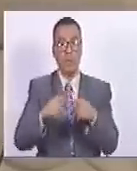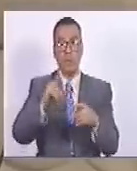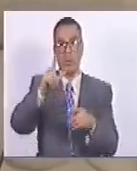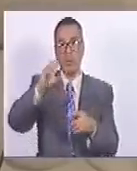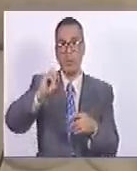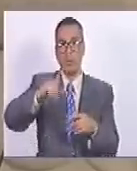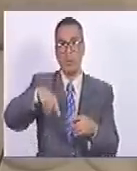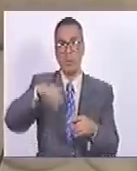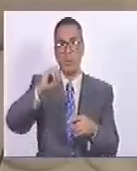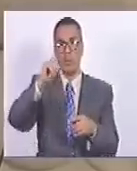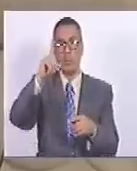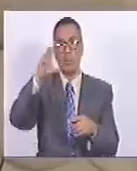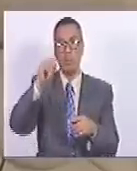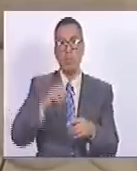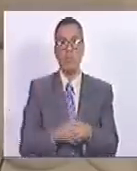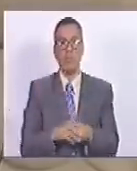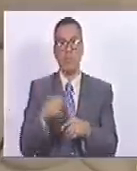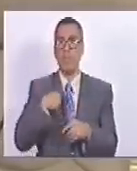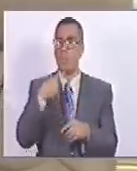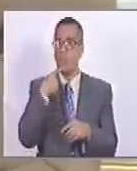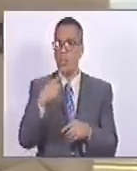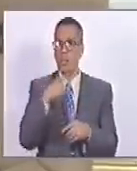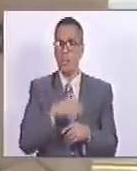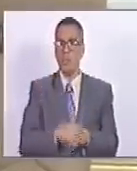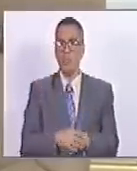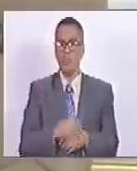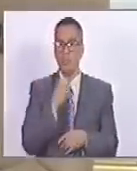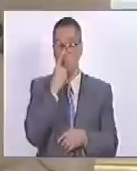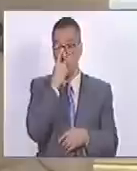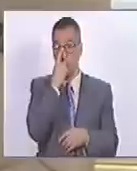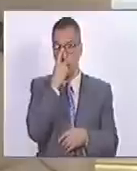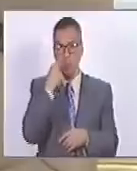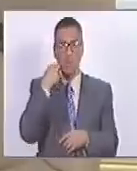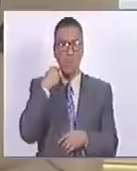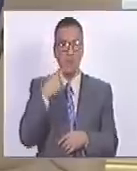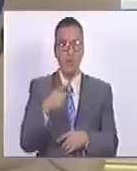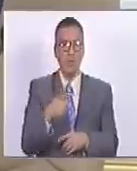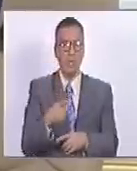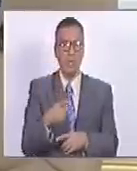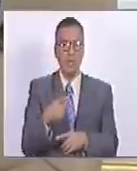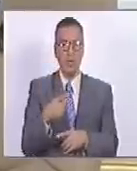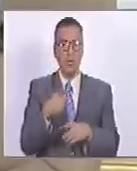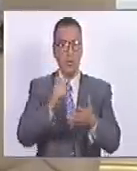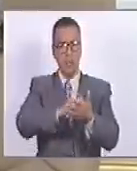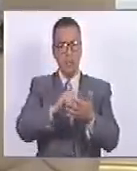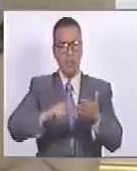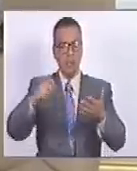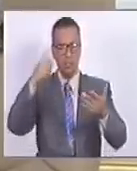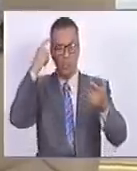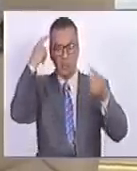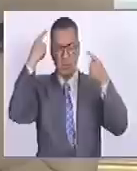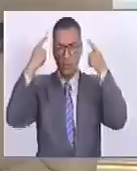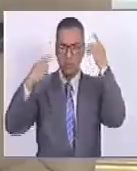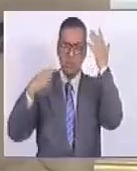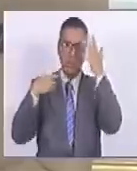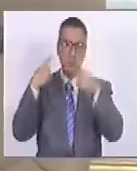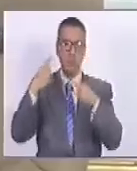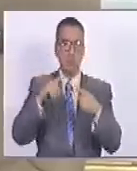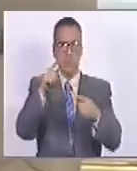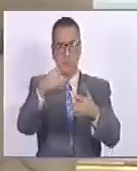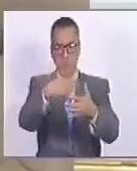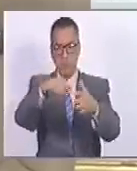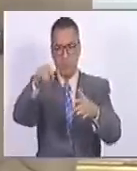López. Y digo que tiene visos delirantes, esto, este